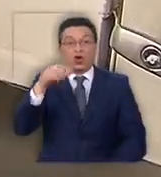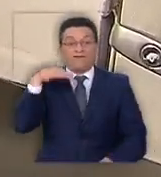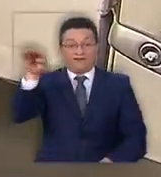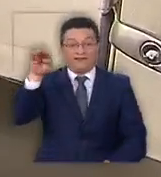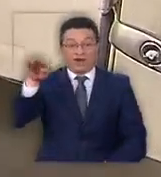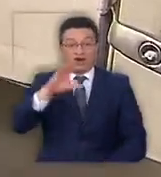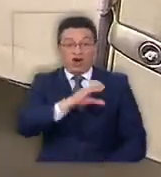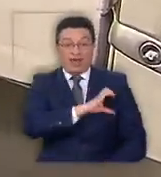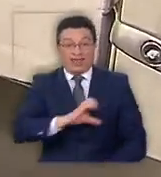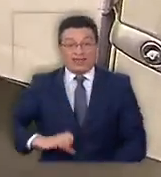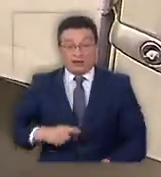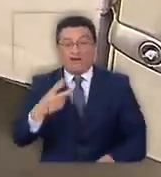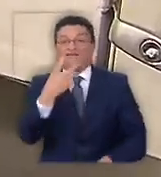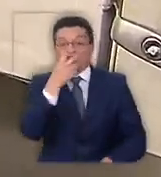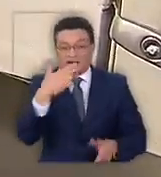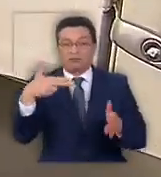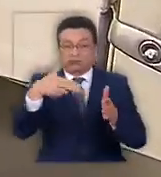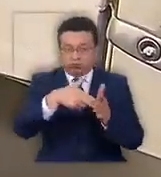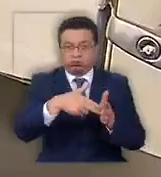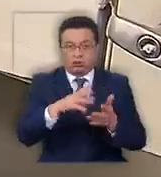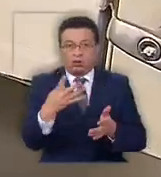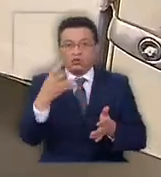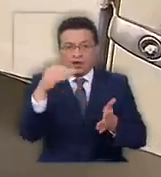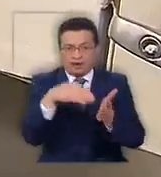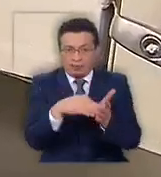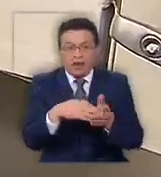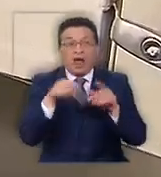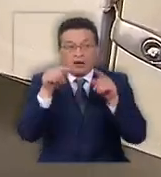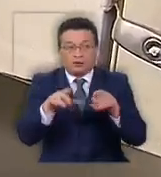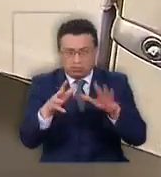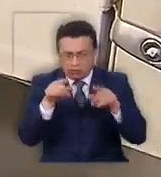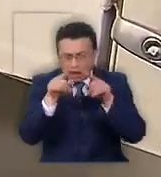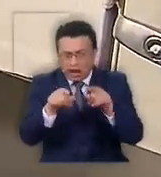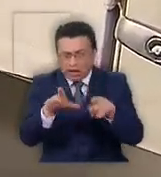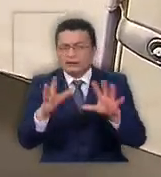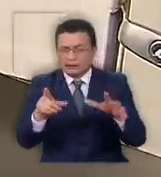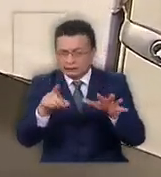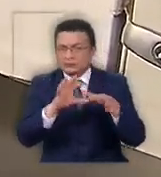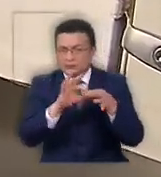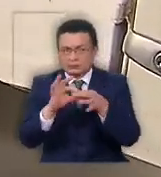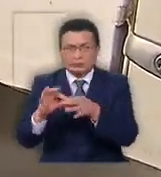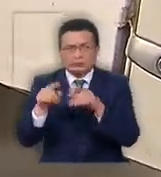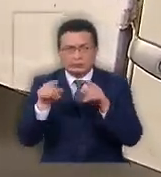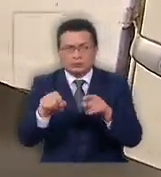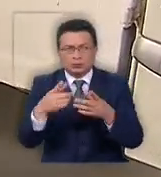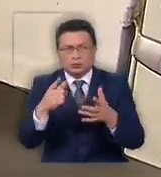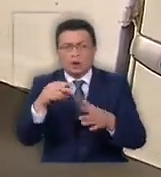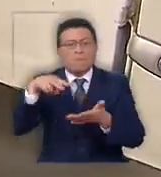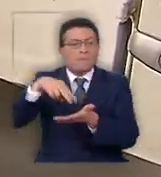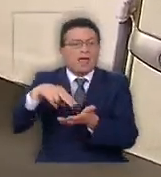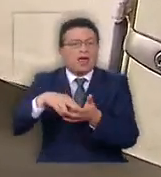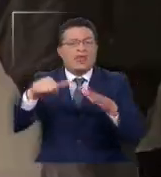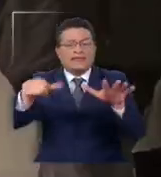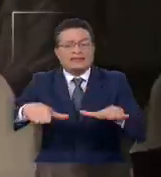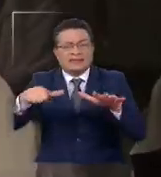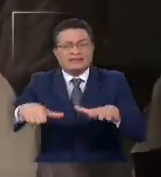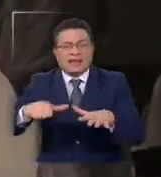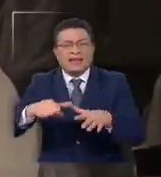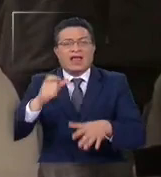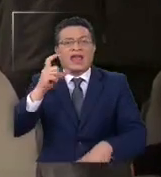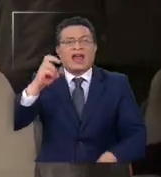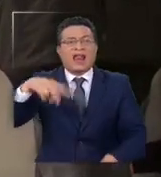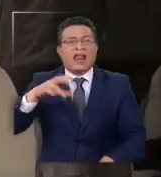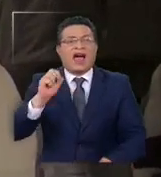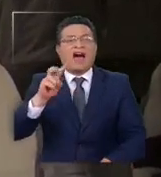aparentemente pagar bencina. Yo asocio de que por ahí está la cosa, y regularmente voy a una que queda por ahí en el paradero 16 de Gran Avenida. ¿Usted carga